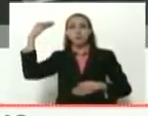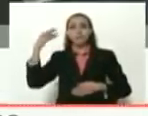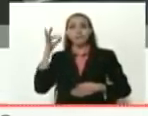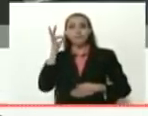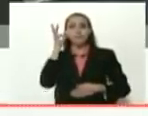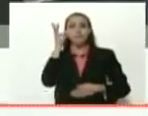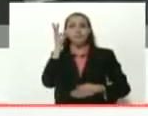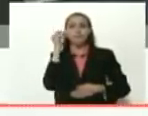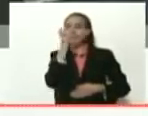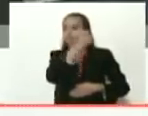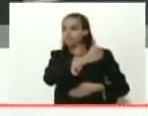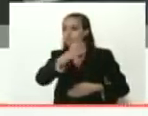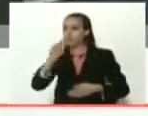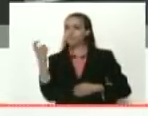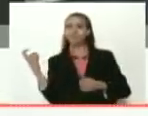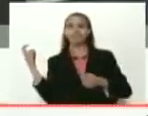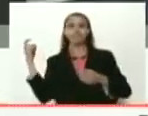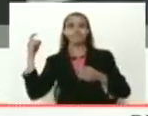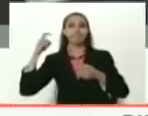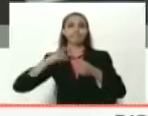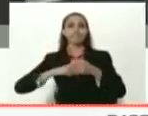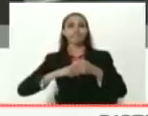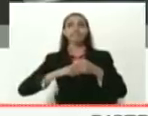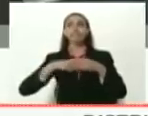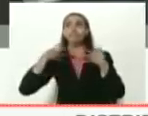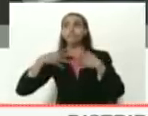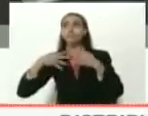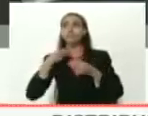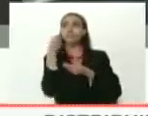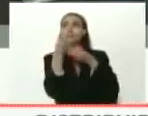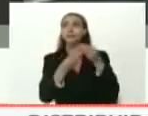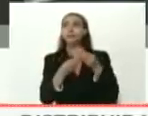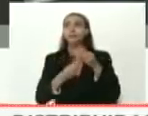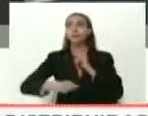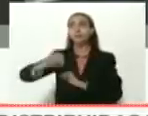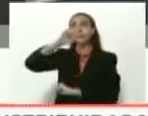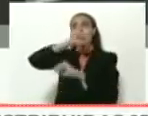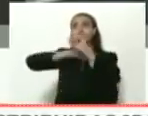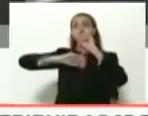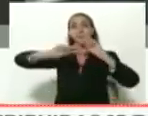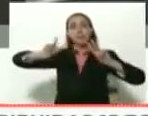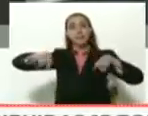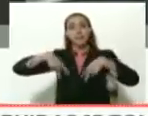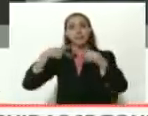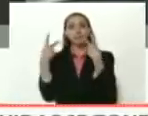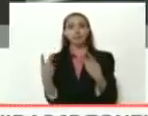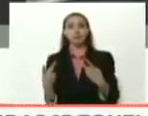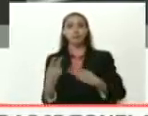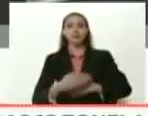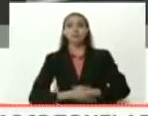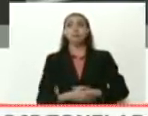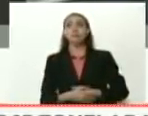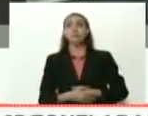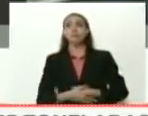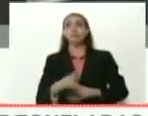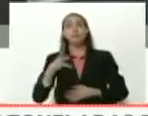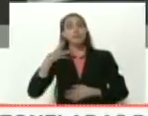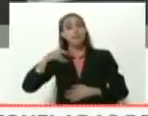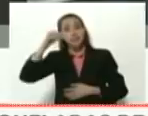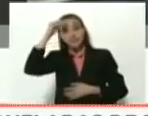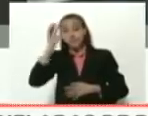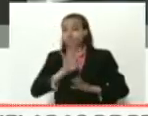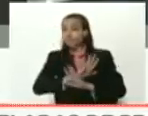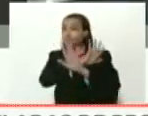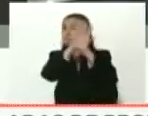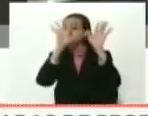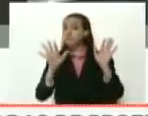juventud, incorporada a estas batallas, incorporada en vanguardia a estas batallas, y entendemos